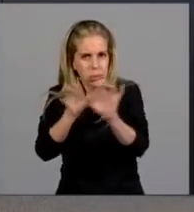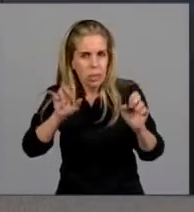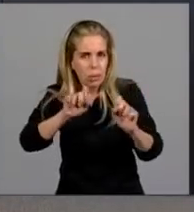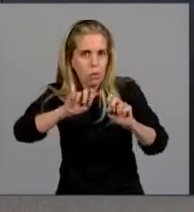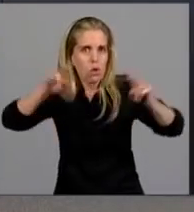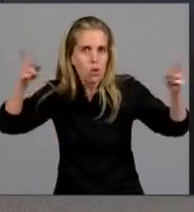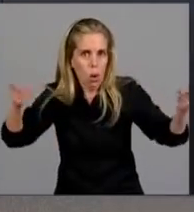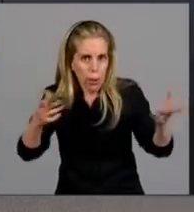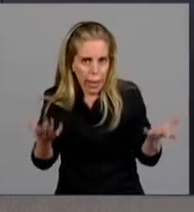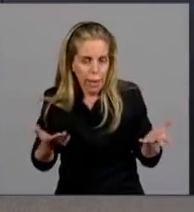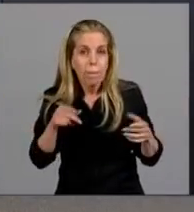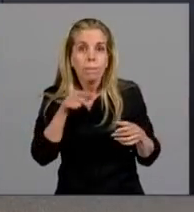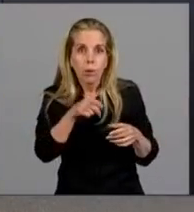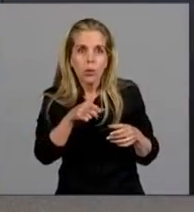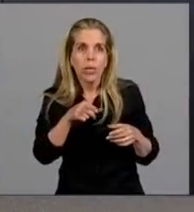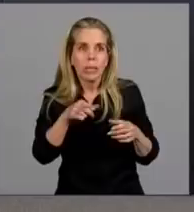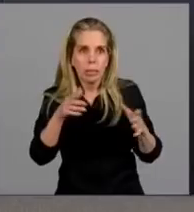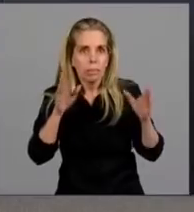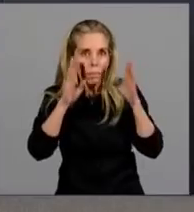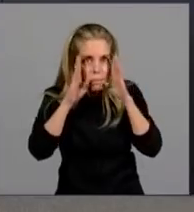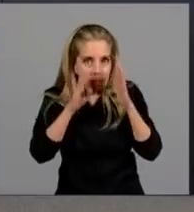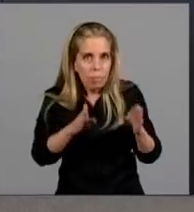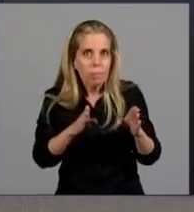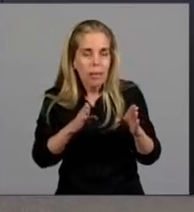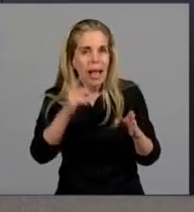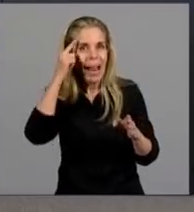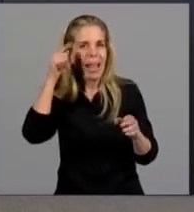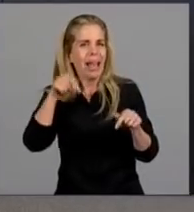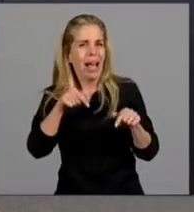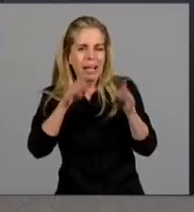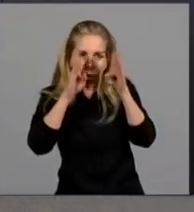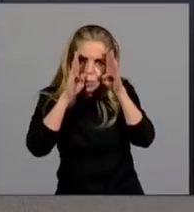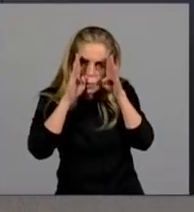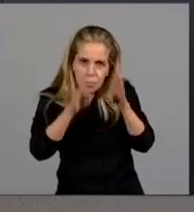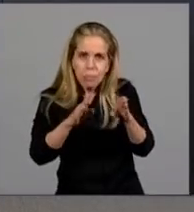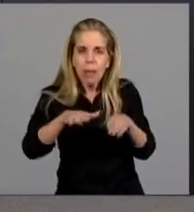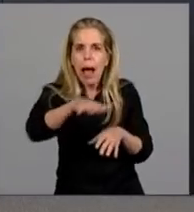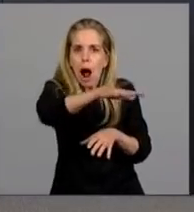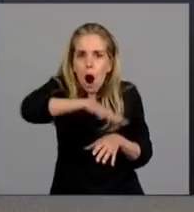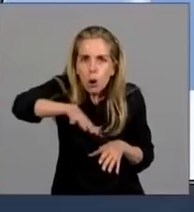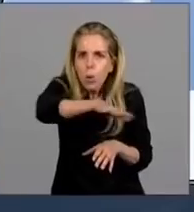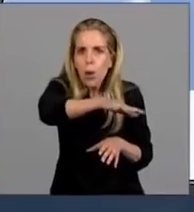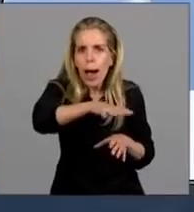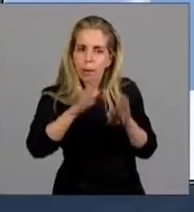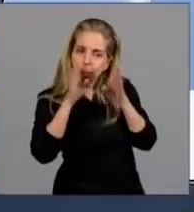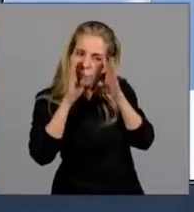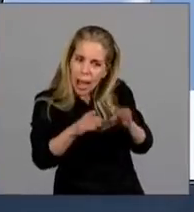que ir. Por tanto, se intenta sofocar, como si fuera un foco de incendio,